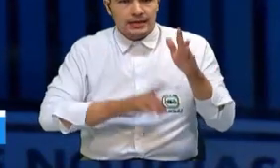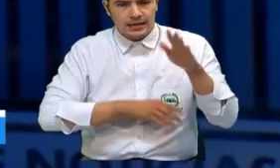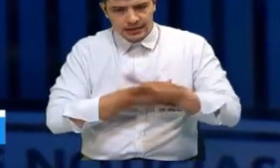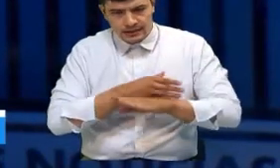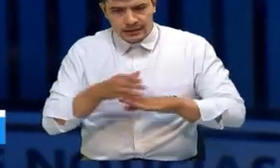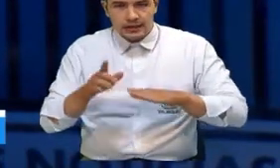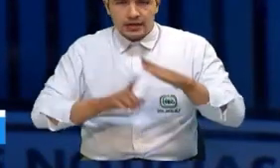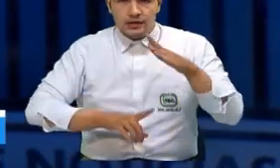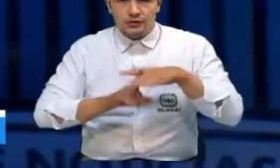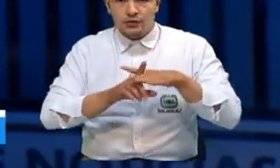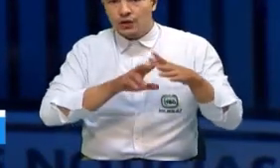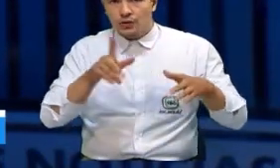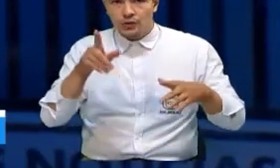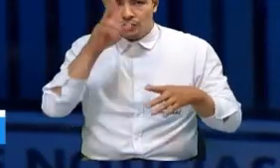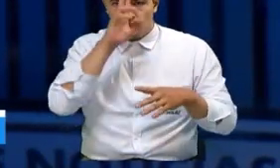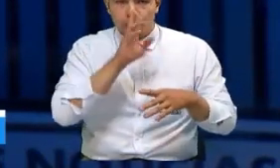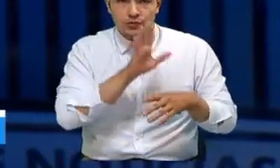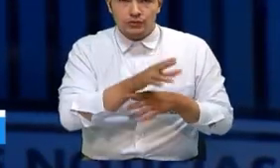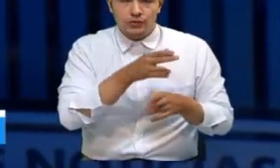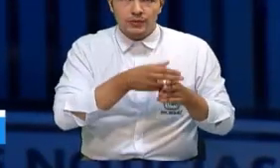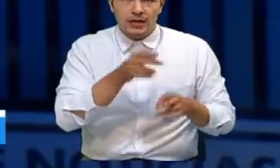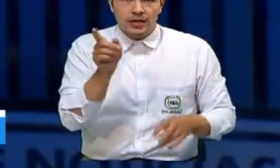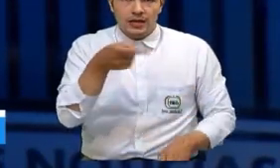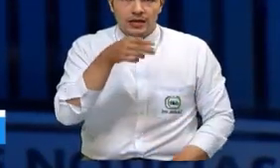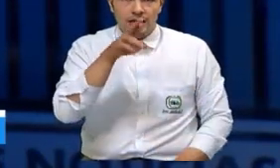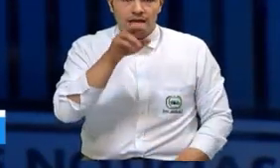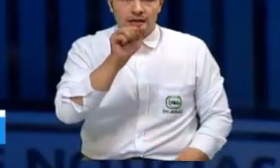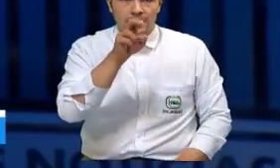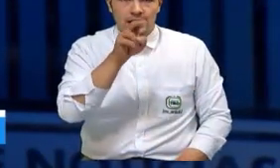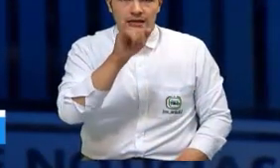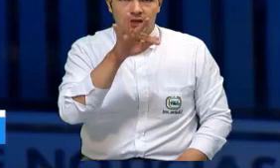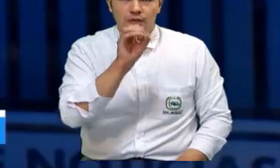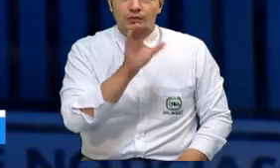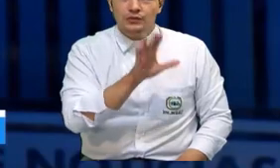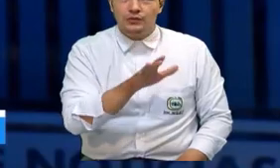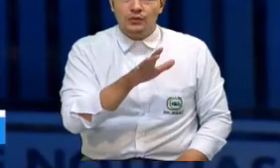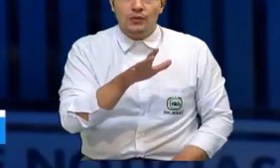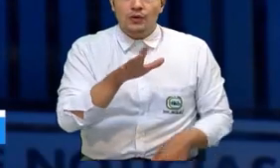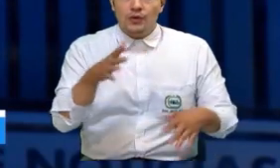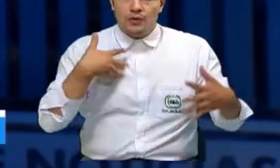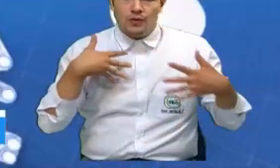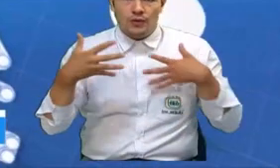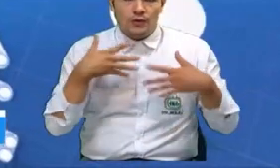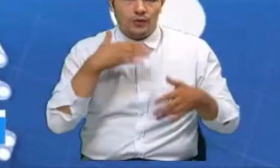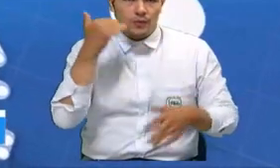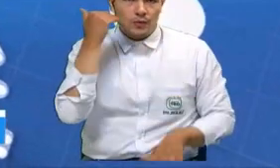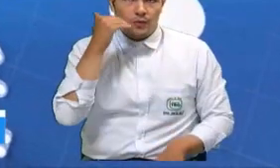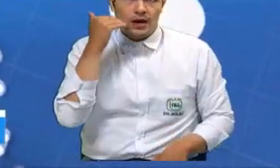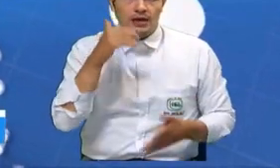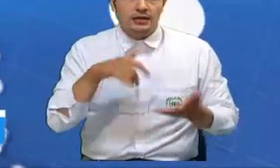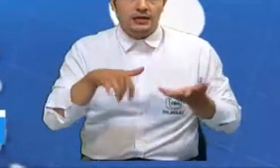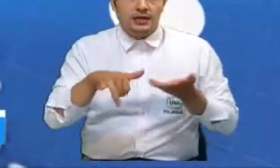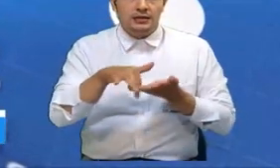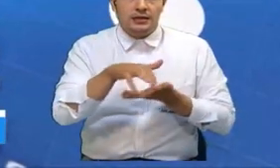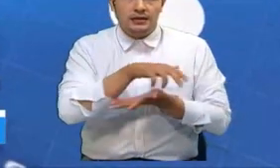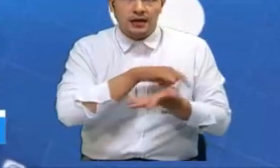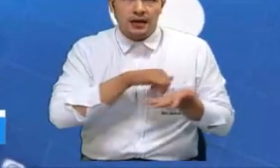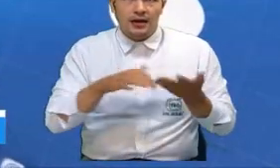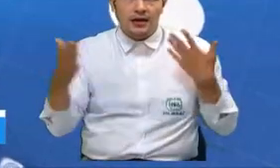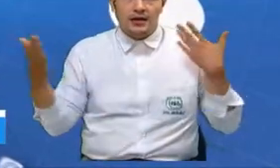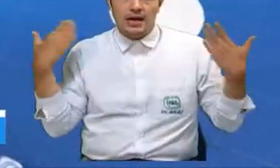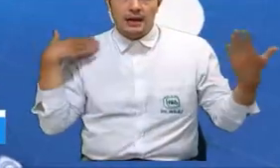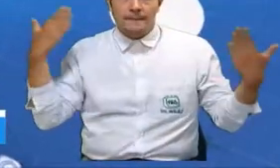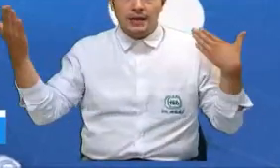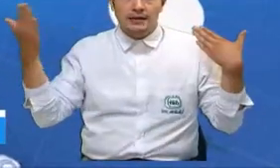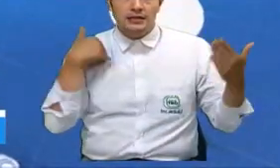otra faceta que fue Granito. Granito fue un personaje de una mujer santandereana, campesina, que busca la